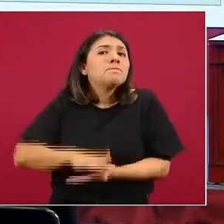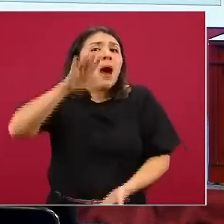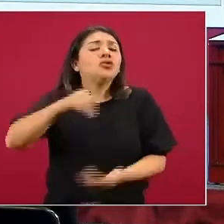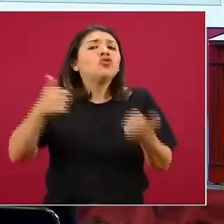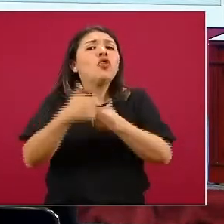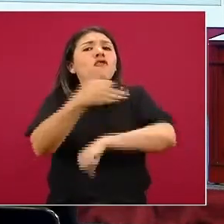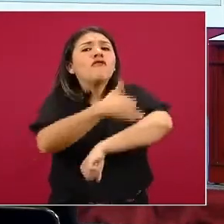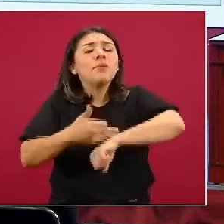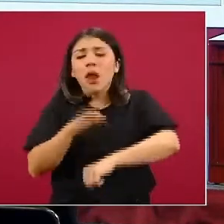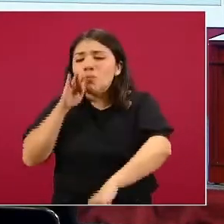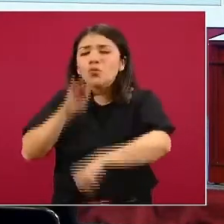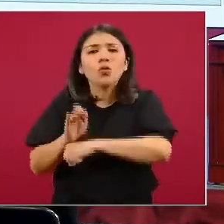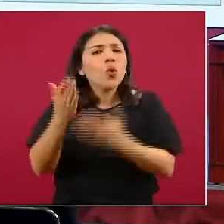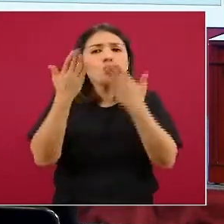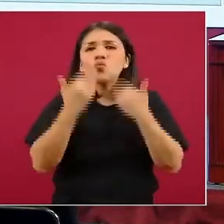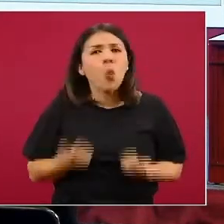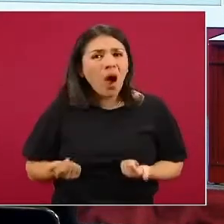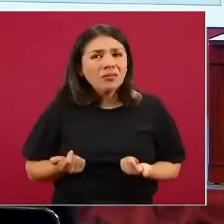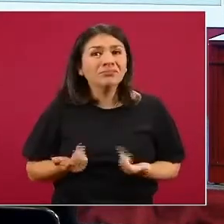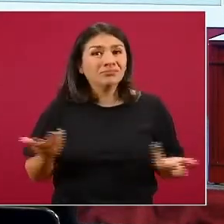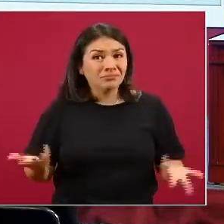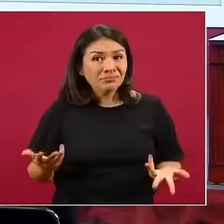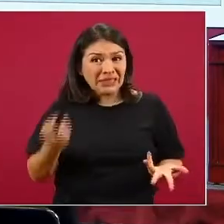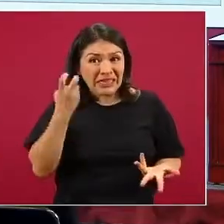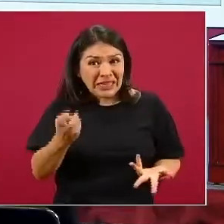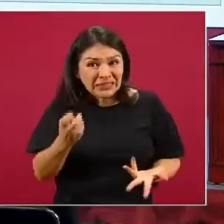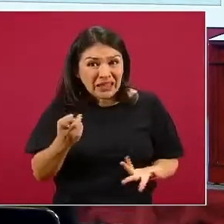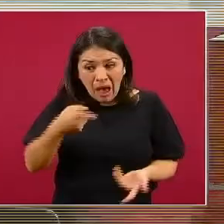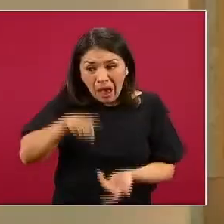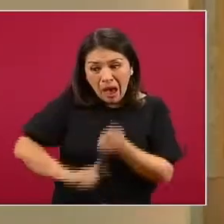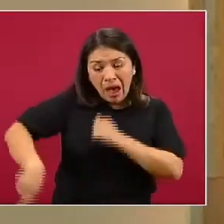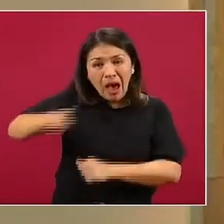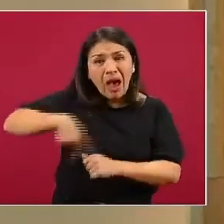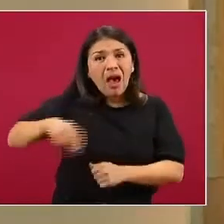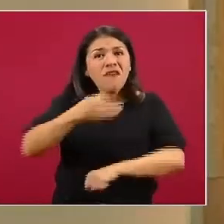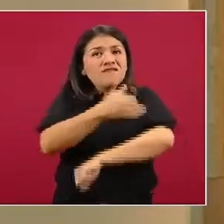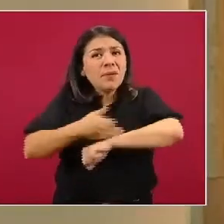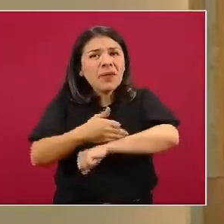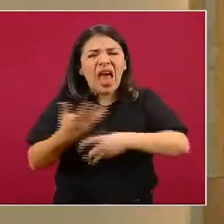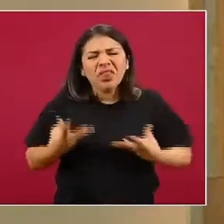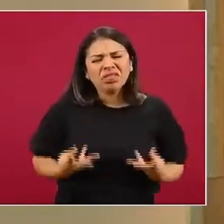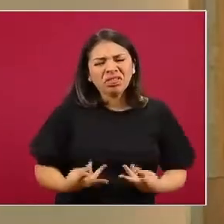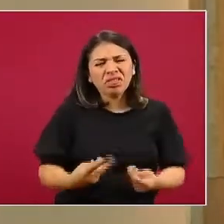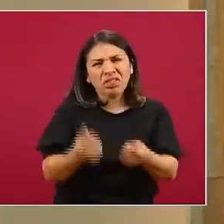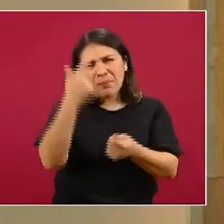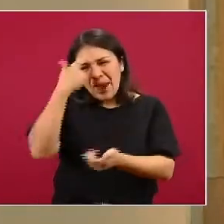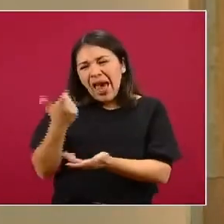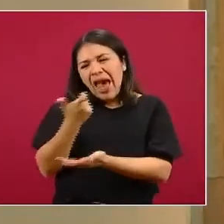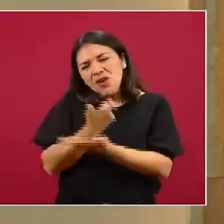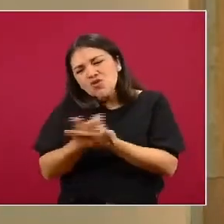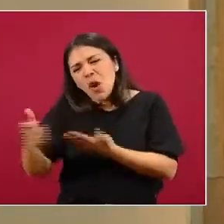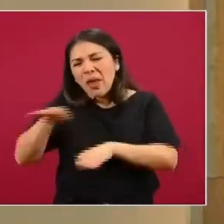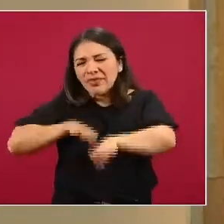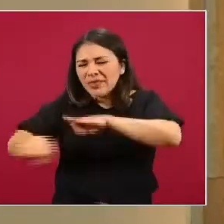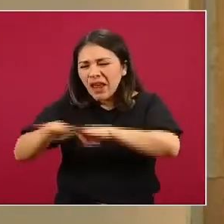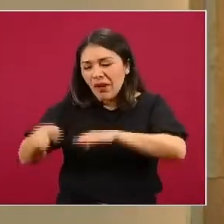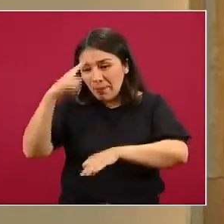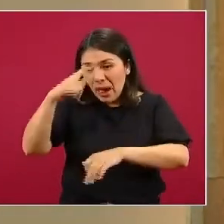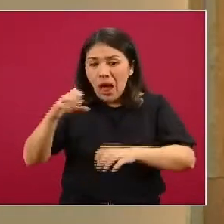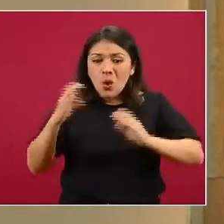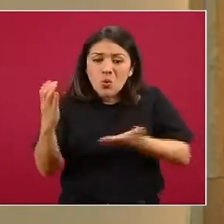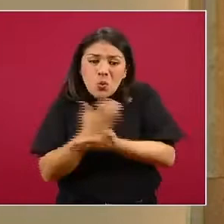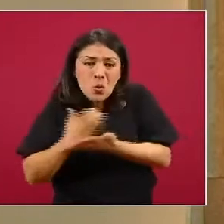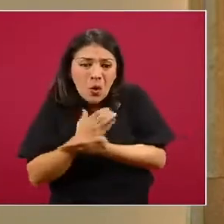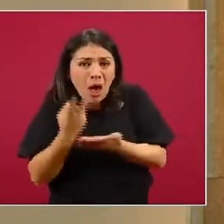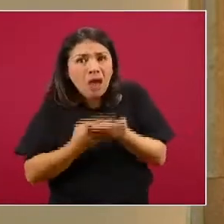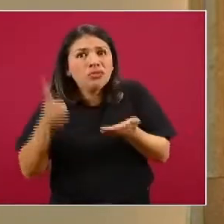familias más desprotegidas, y la proporción que estas familias gastan de su ingreso para atender los problemas de salud